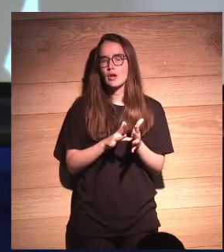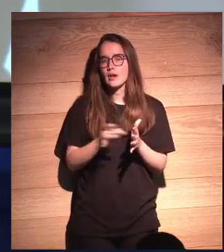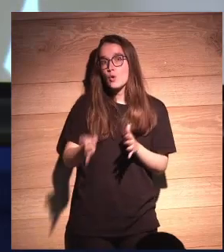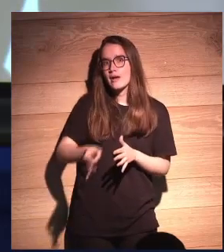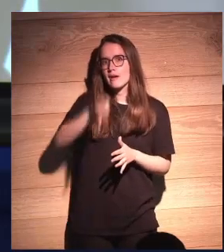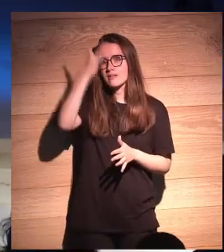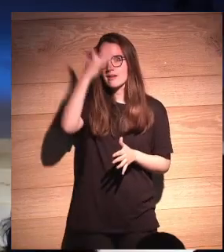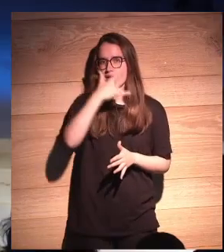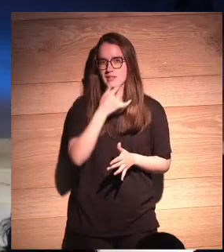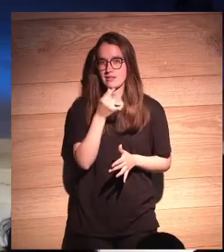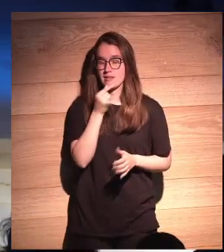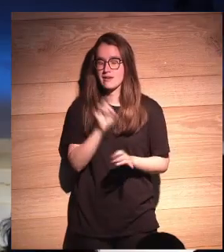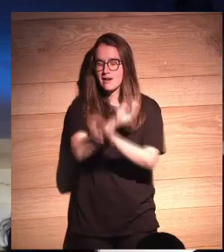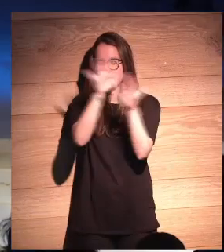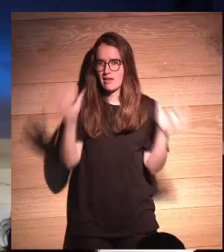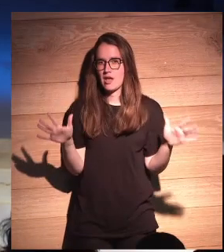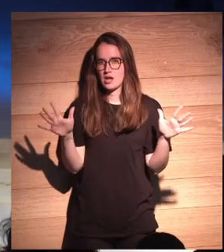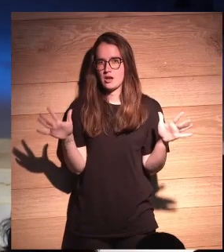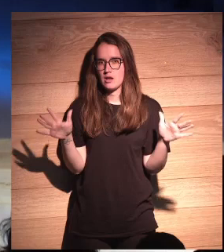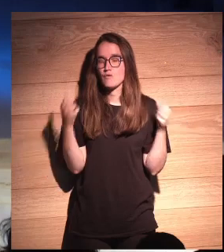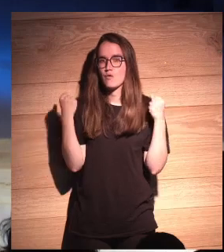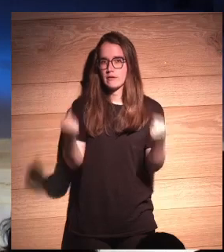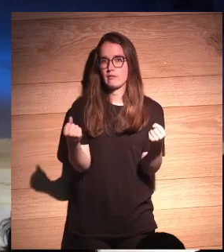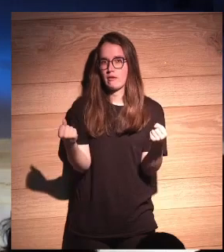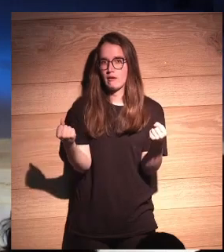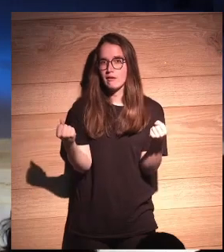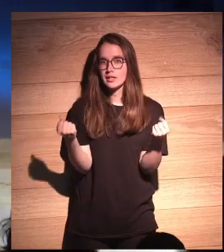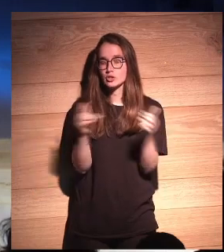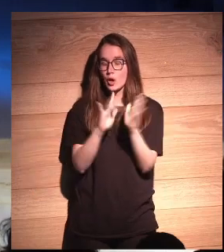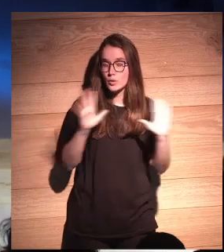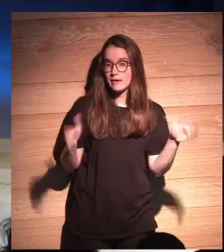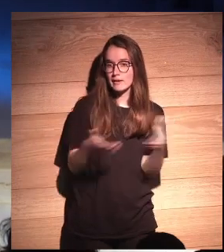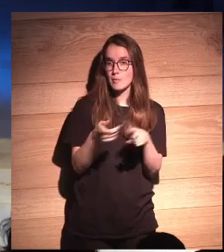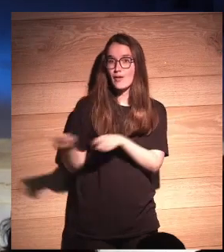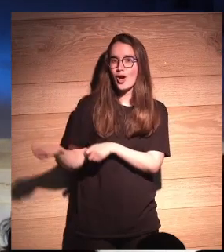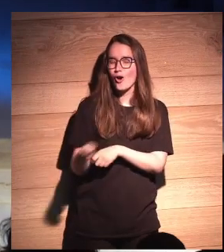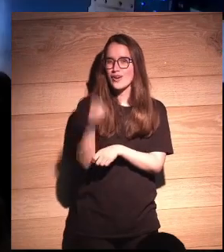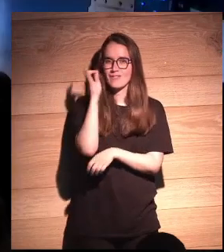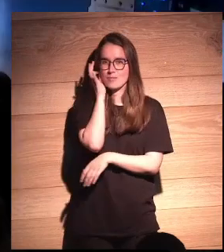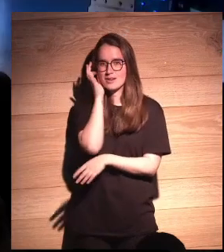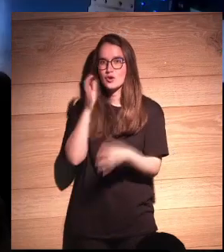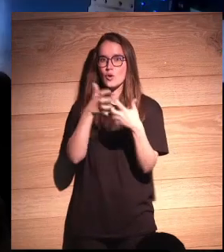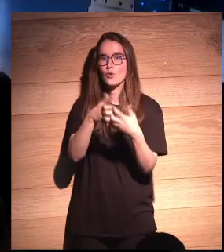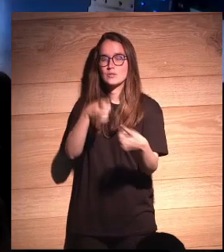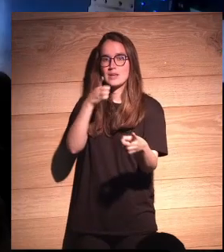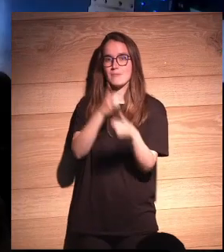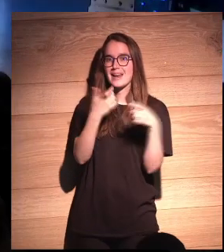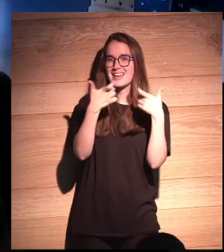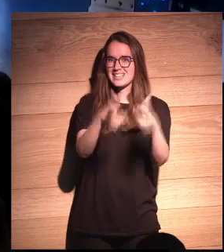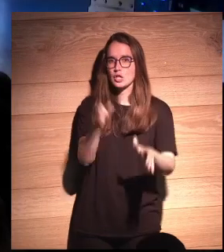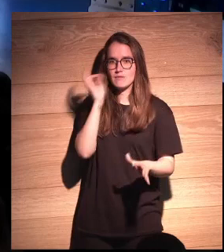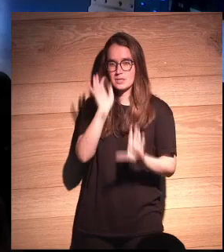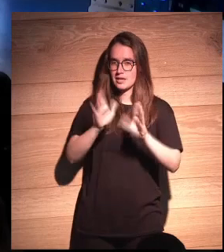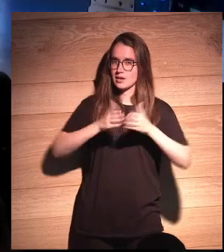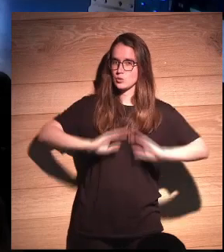una idea sencilla, clara y potente, que era un equipo de hockey femenino que lucha para mantener la sección femenina